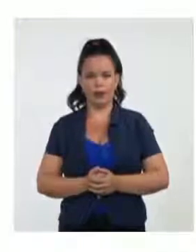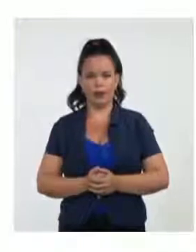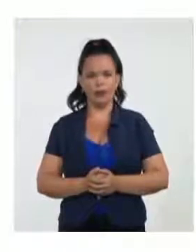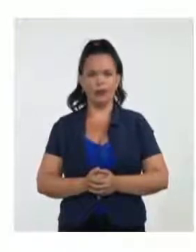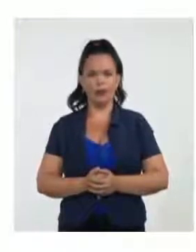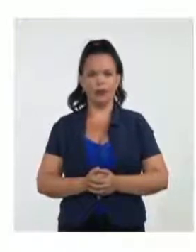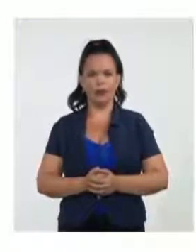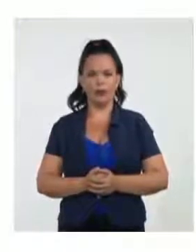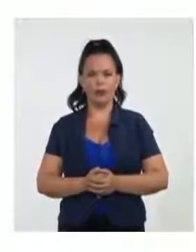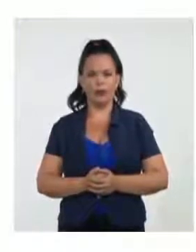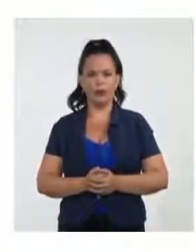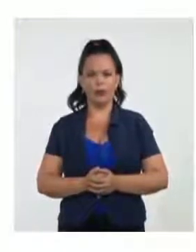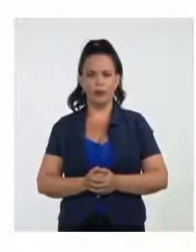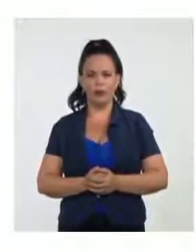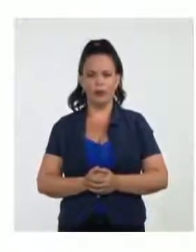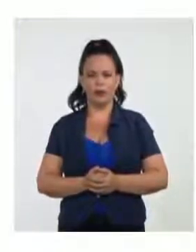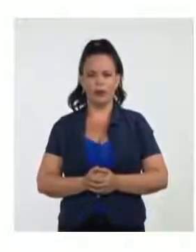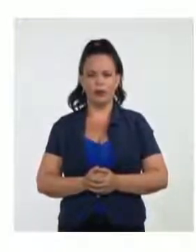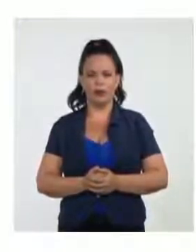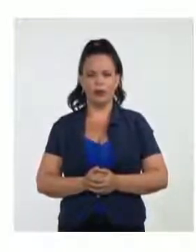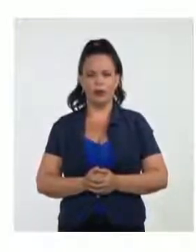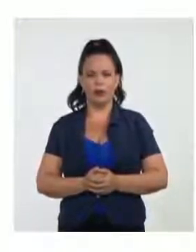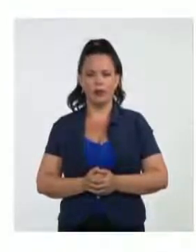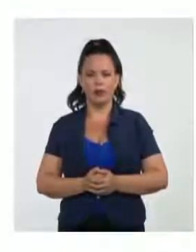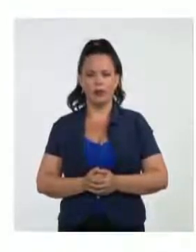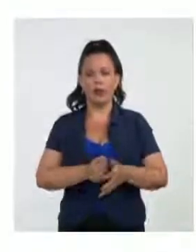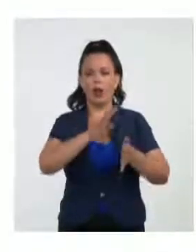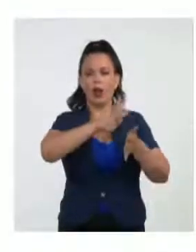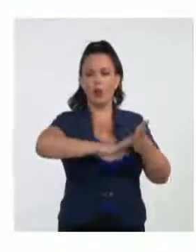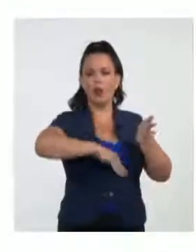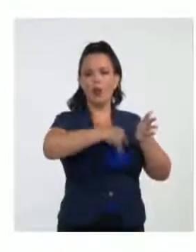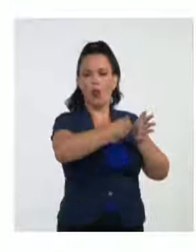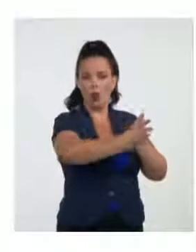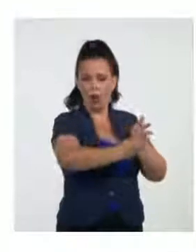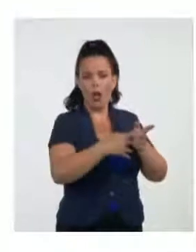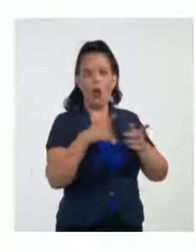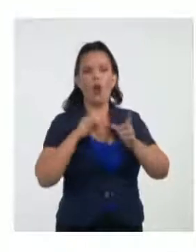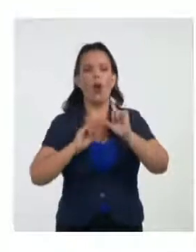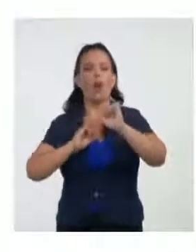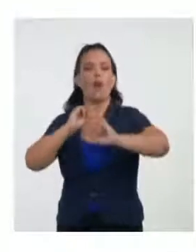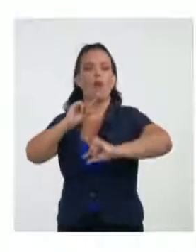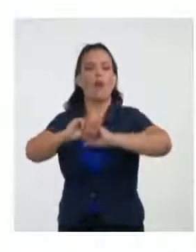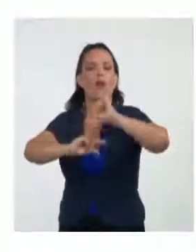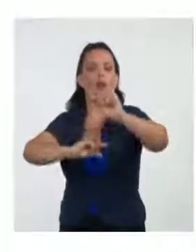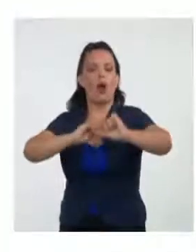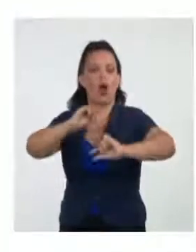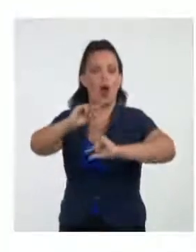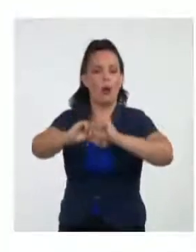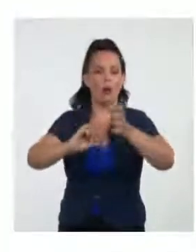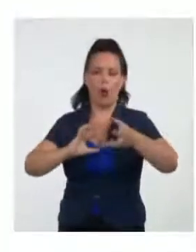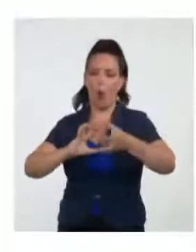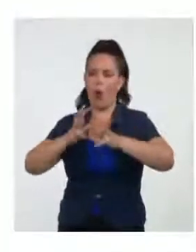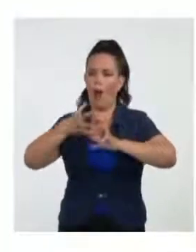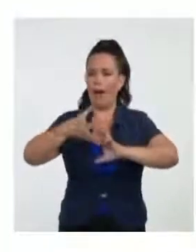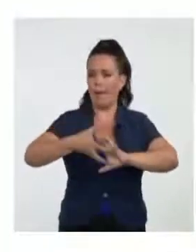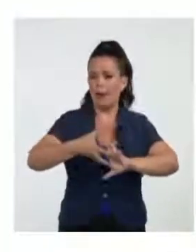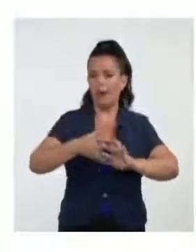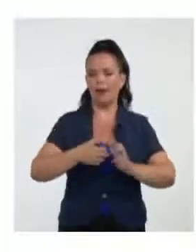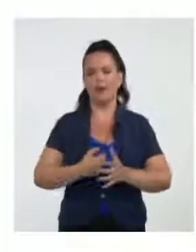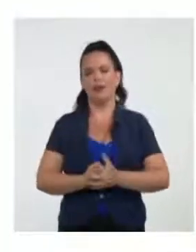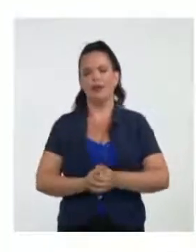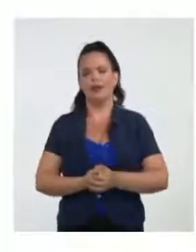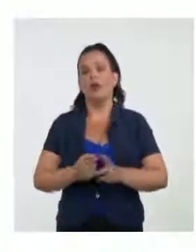pues es lo que hemos tratado. Pero los modelos se han ido complicando debido también a que también se van